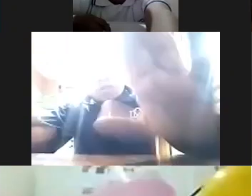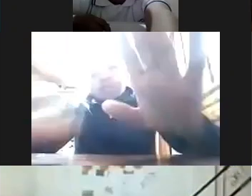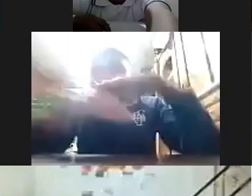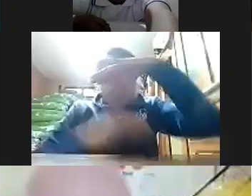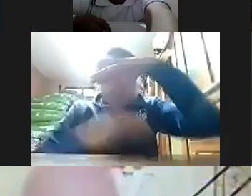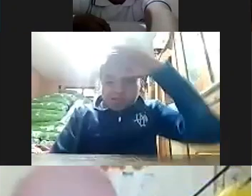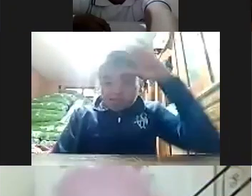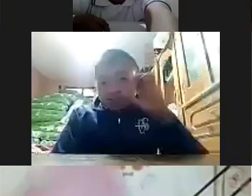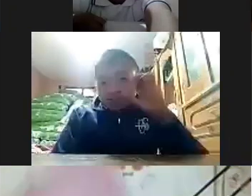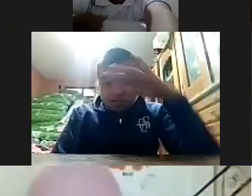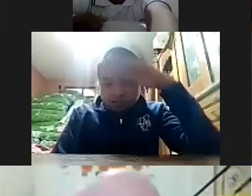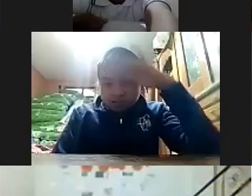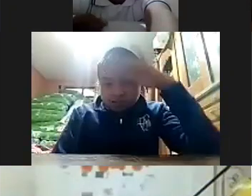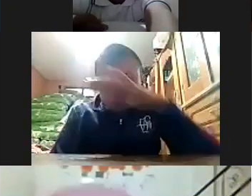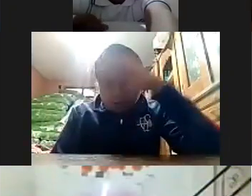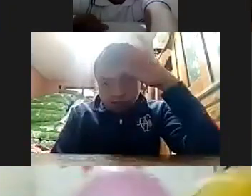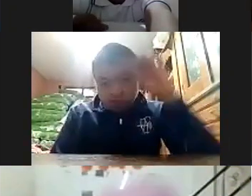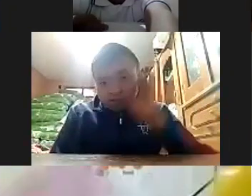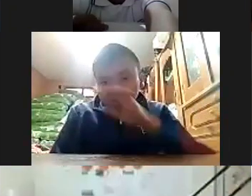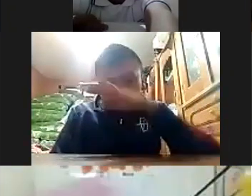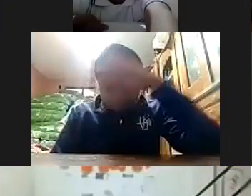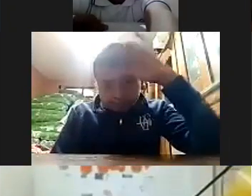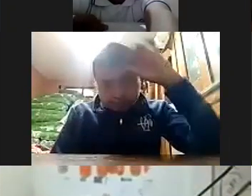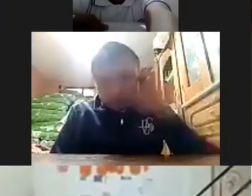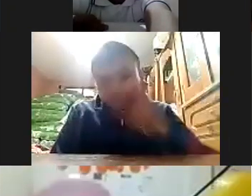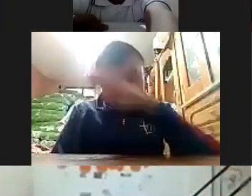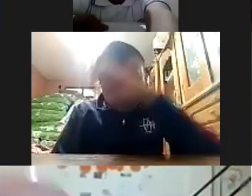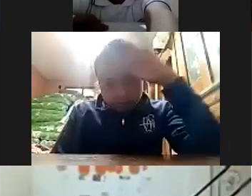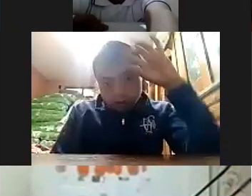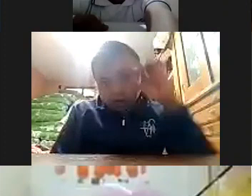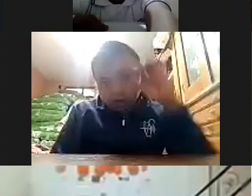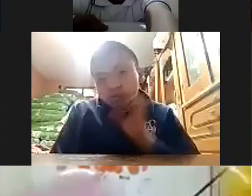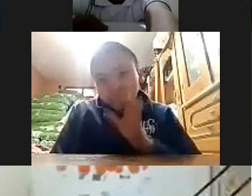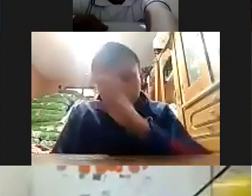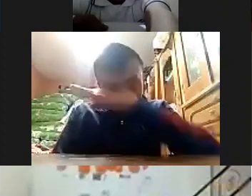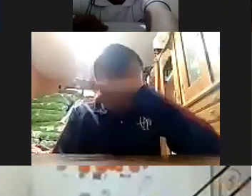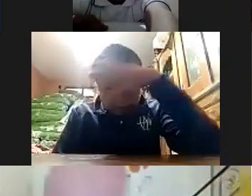encuentra aquí con nosotros, señor Mayrita. O señor Lili.